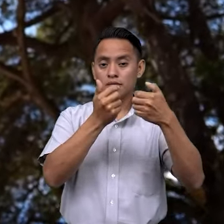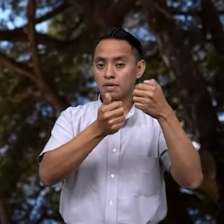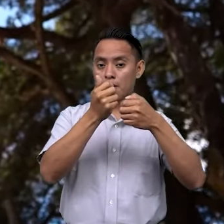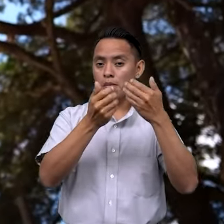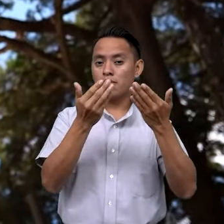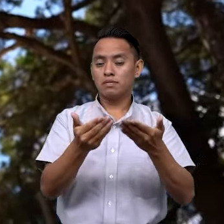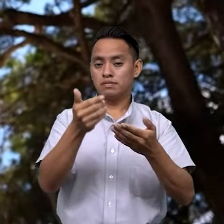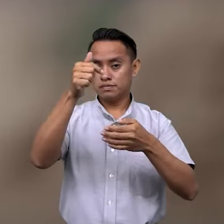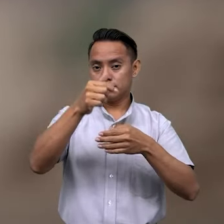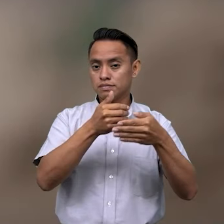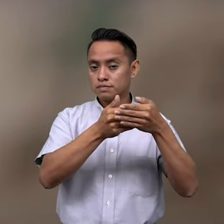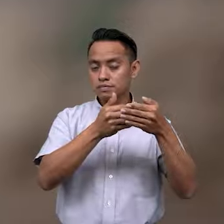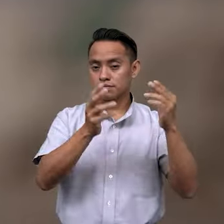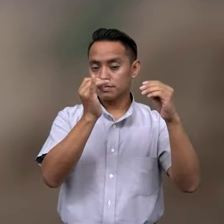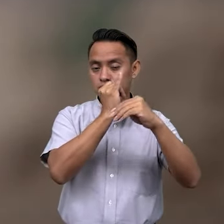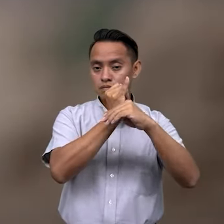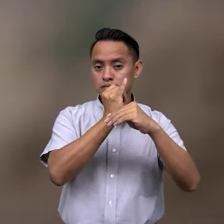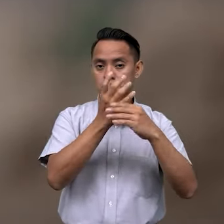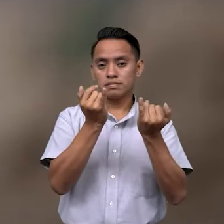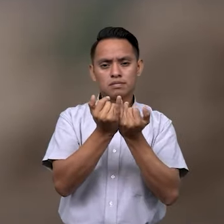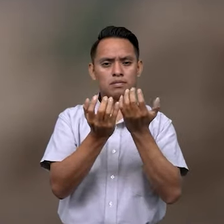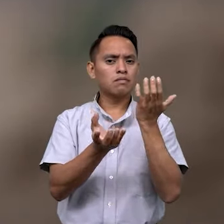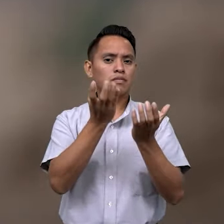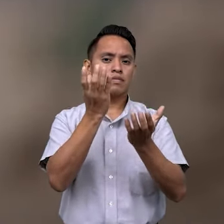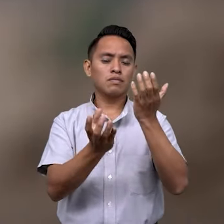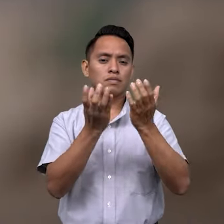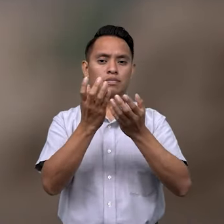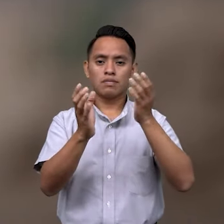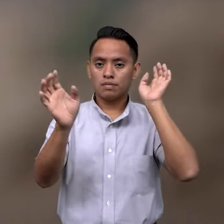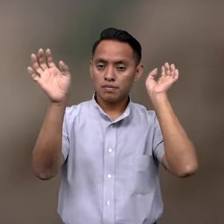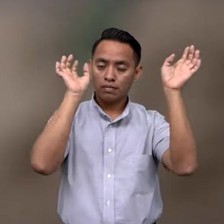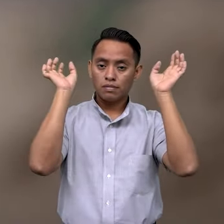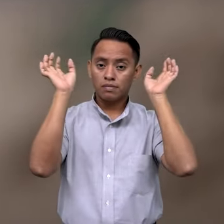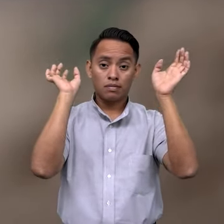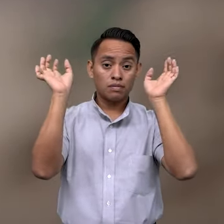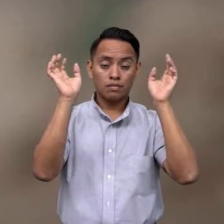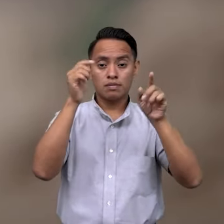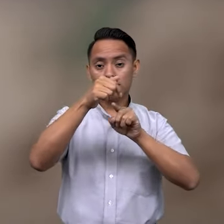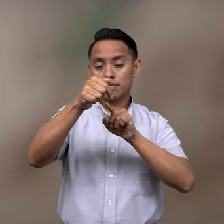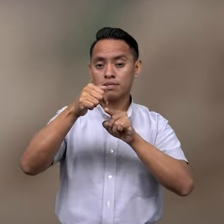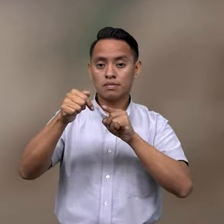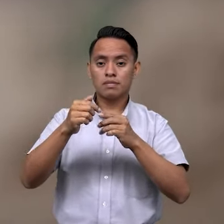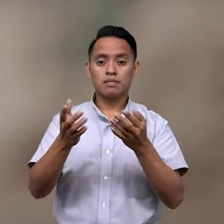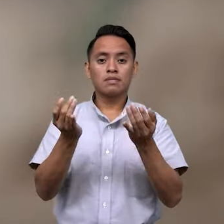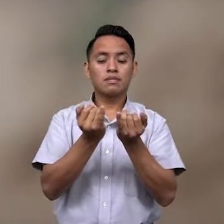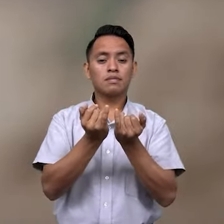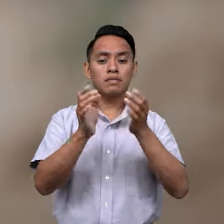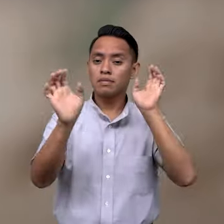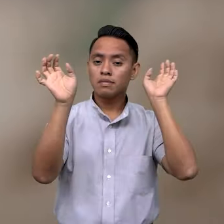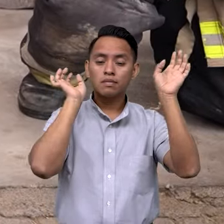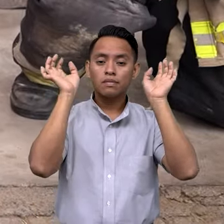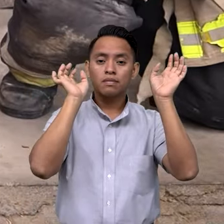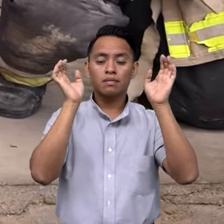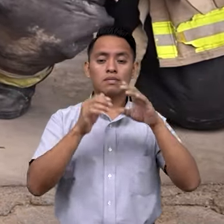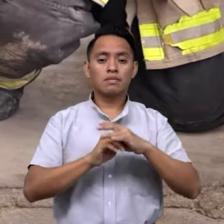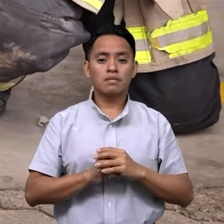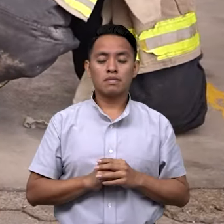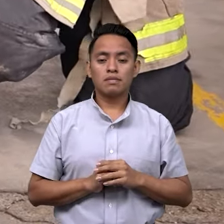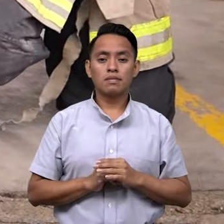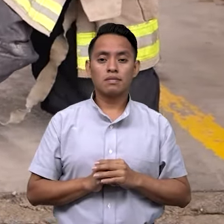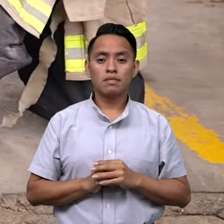amenaza. También tenemos incendio aquí en el mercado municipal. No solo aquí en el mercado municipal, tenemos